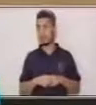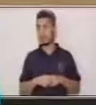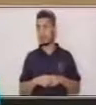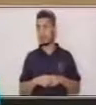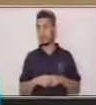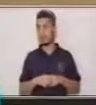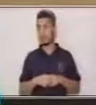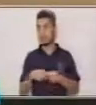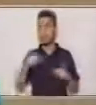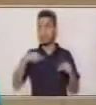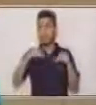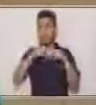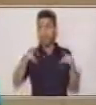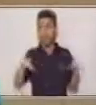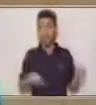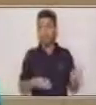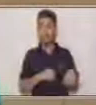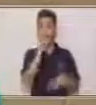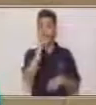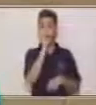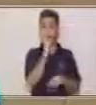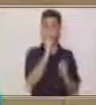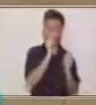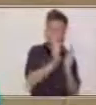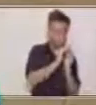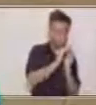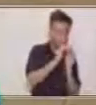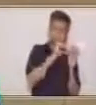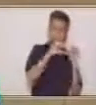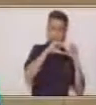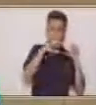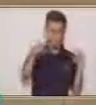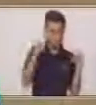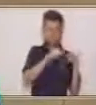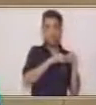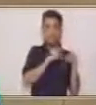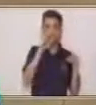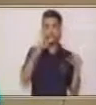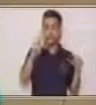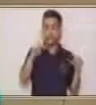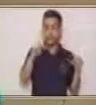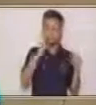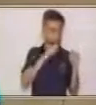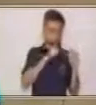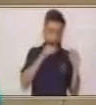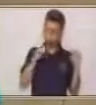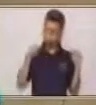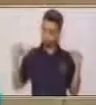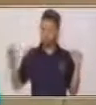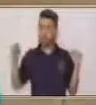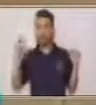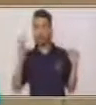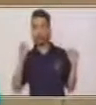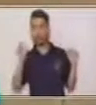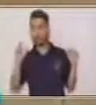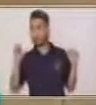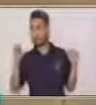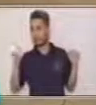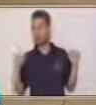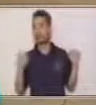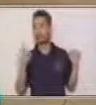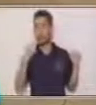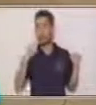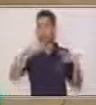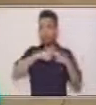el 0 en nuestros centímetros de la regla hasta el número 30. Vamos a colocar nuestra regla empezando del